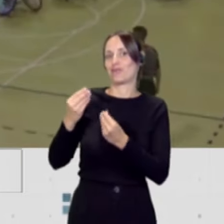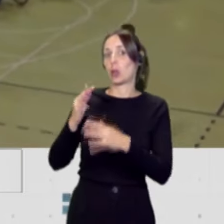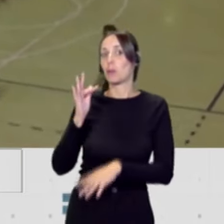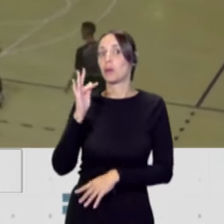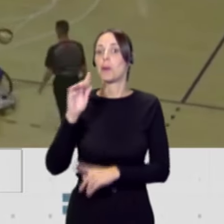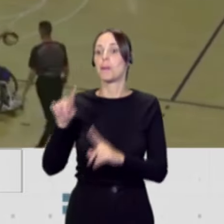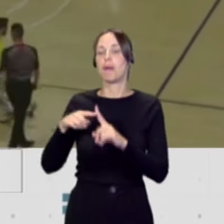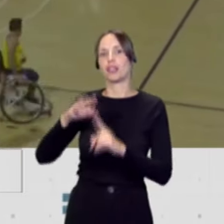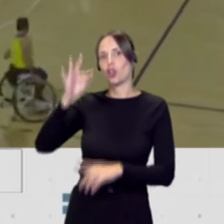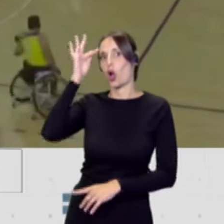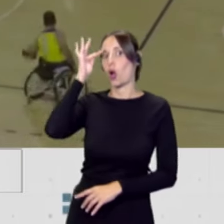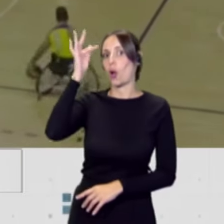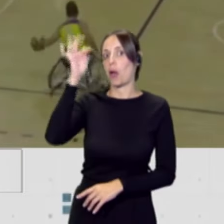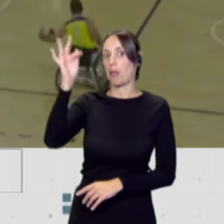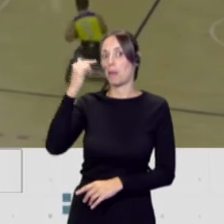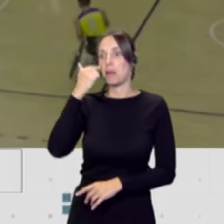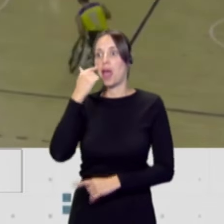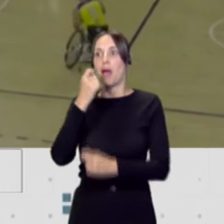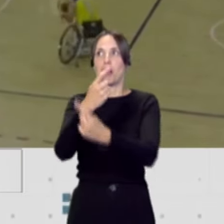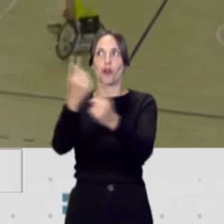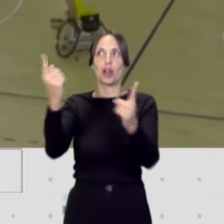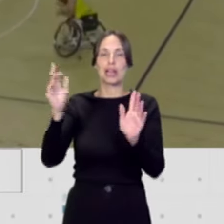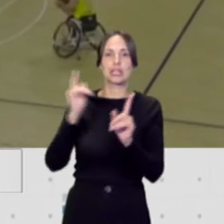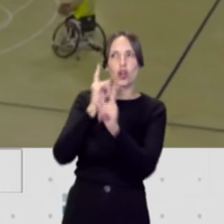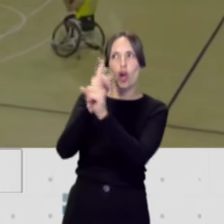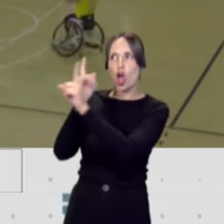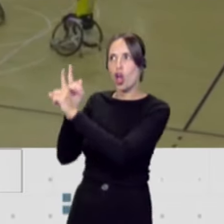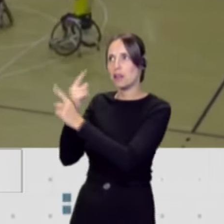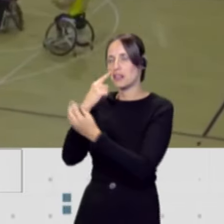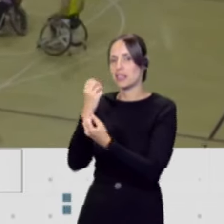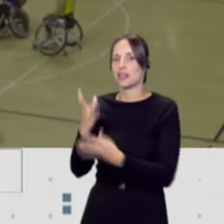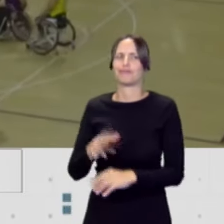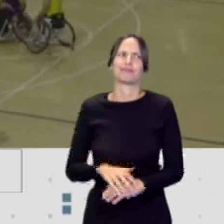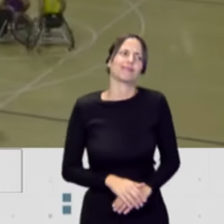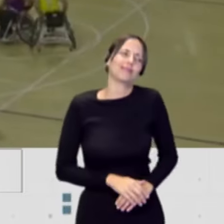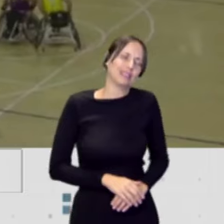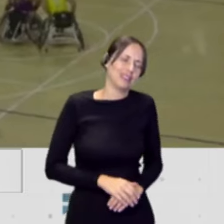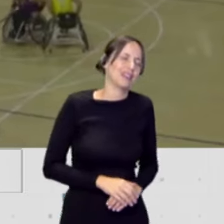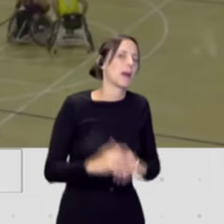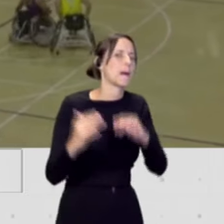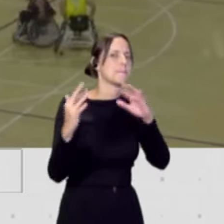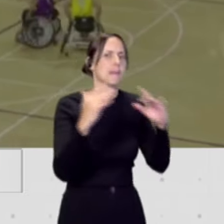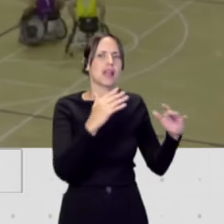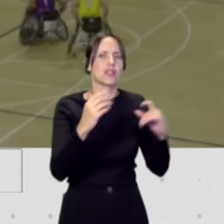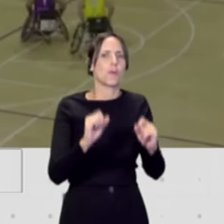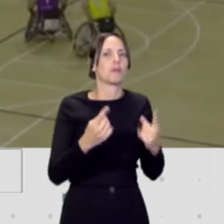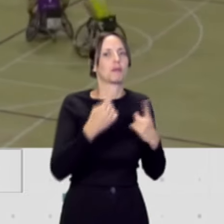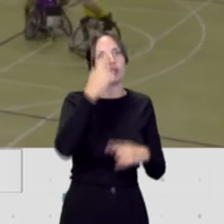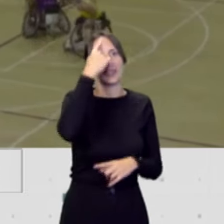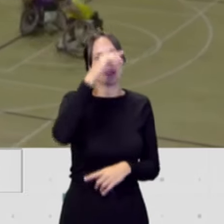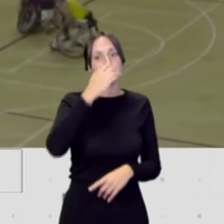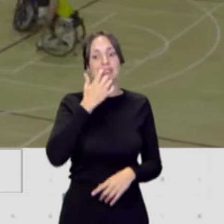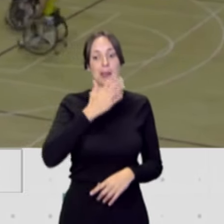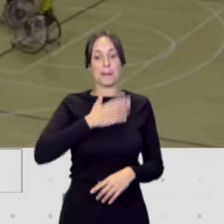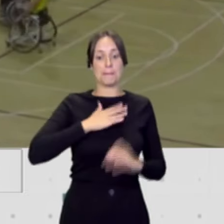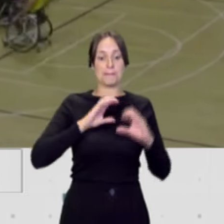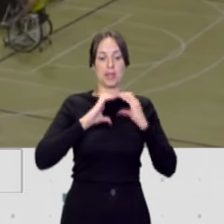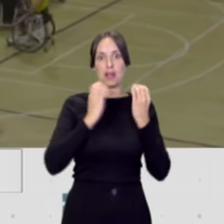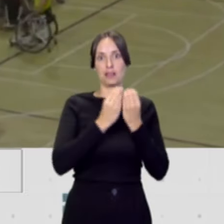optimistas respecto al resto. Sí, claro, el primer partido siempre sabes que si es en casa mucho mejor, porque fuera